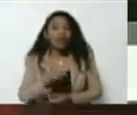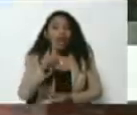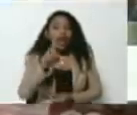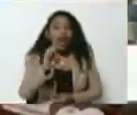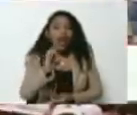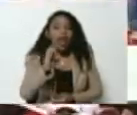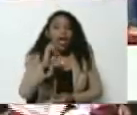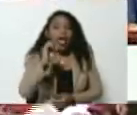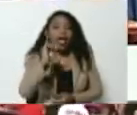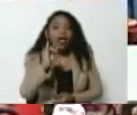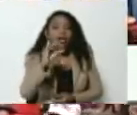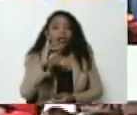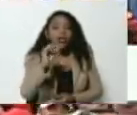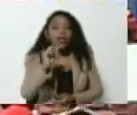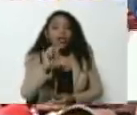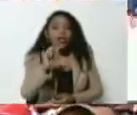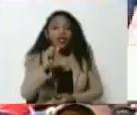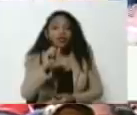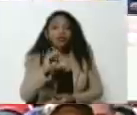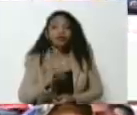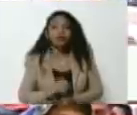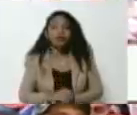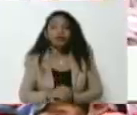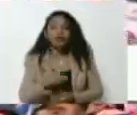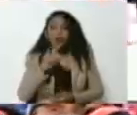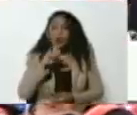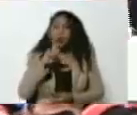opositora furibunda, me odia.